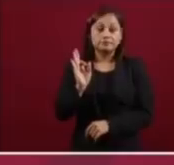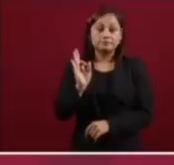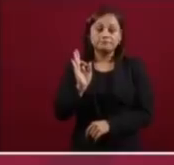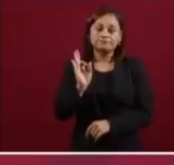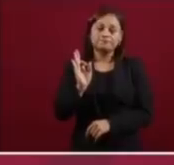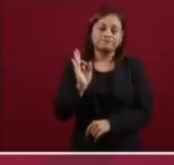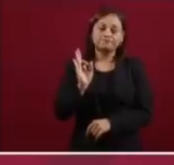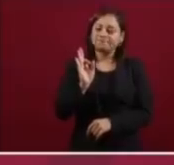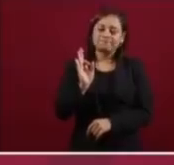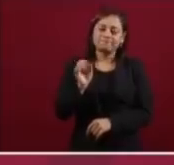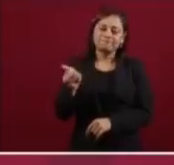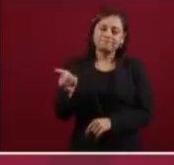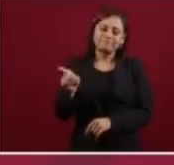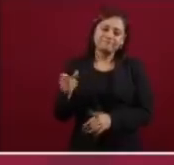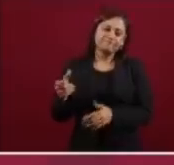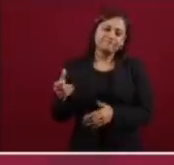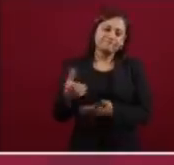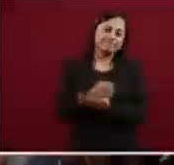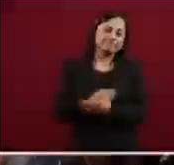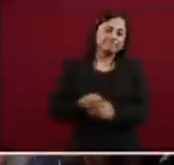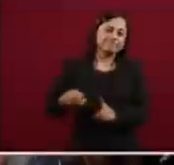van a prosperar